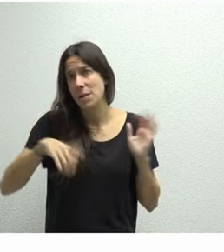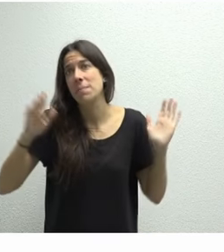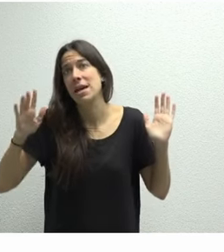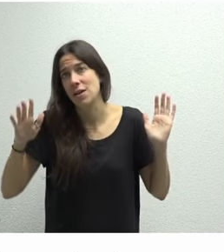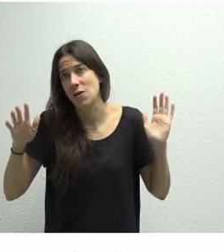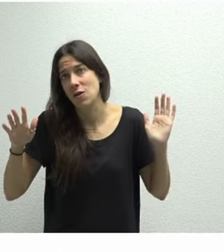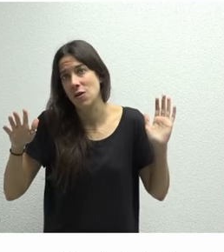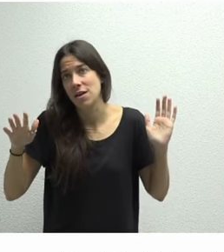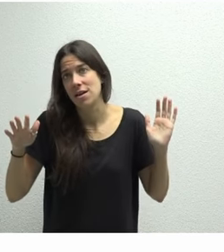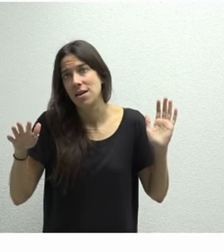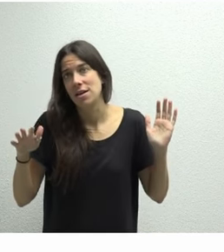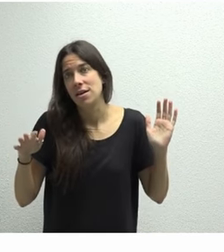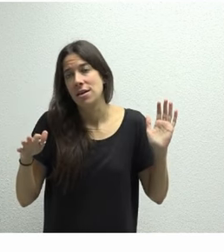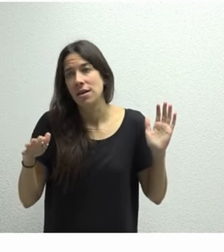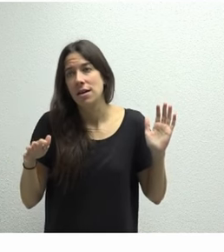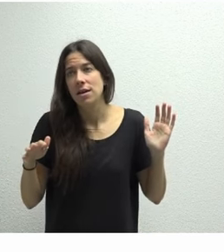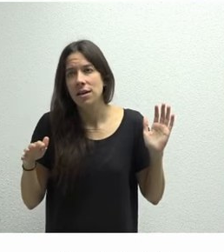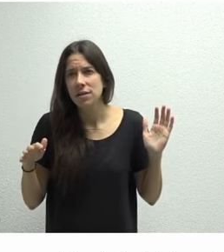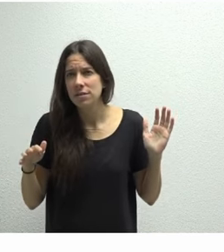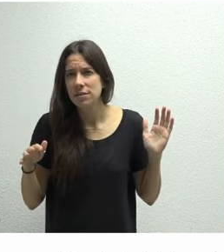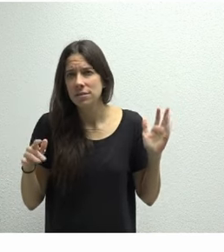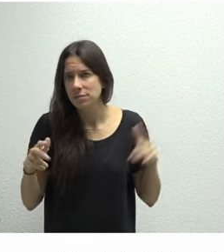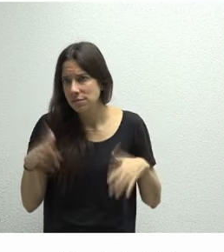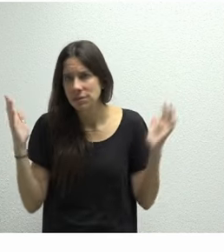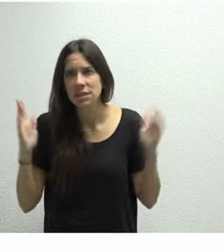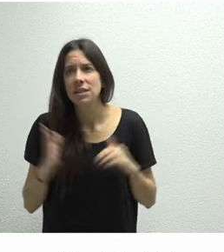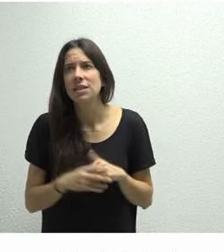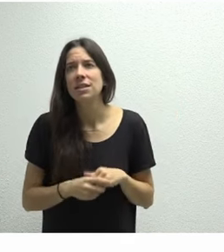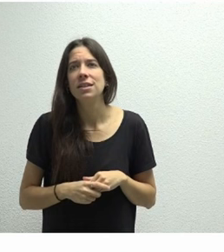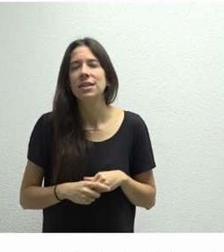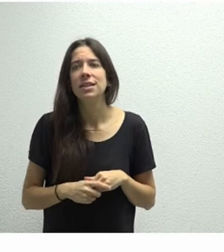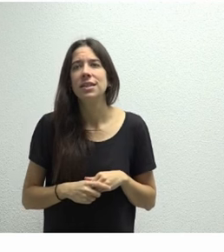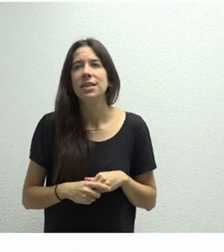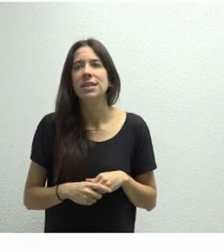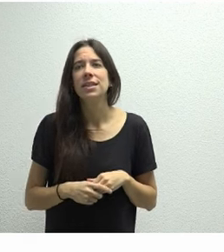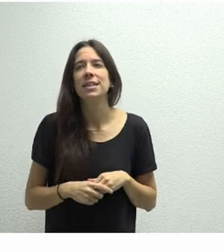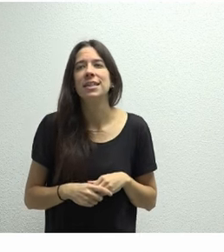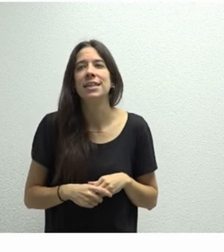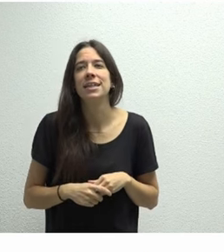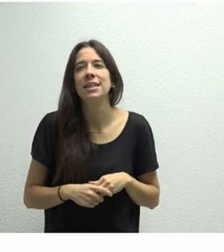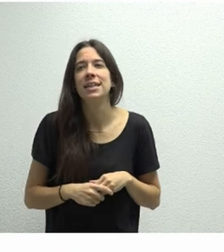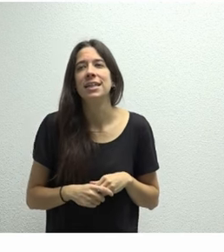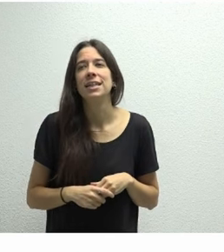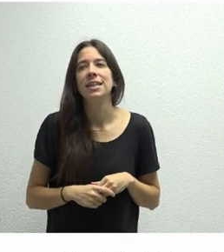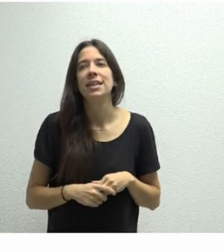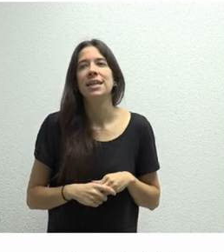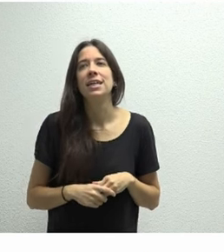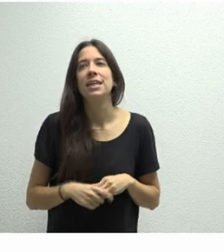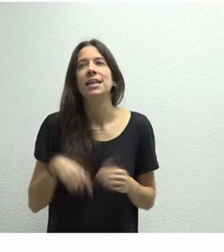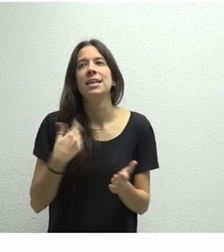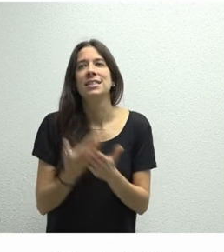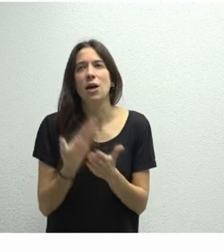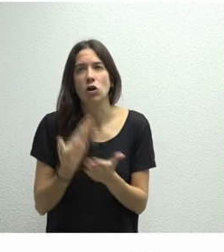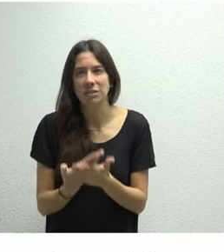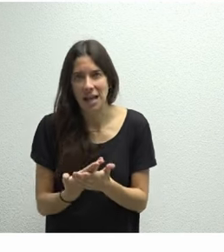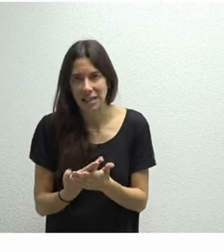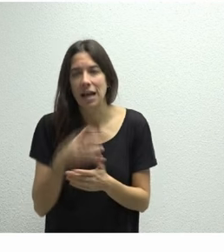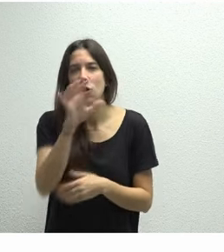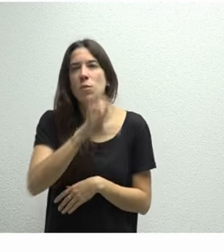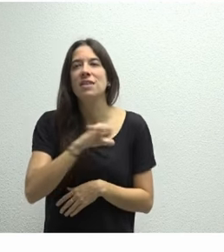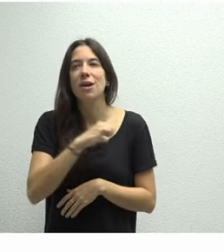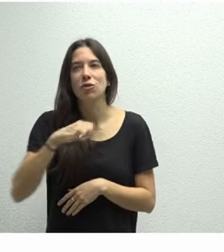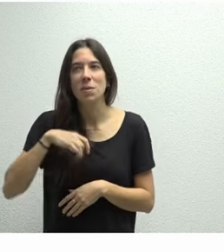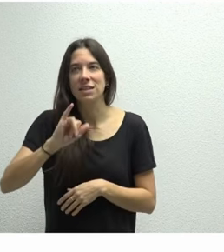se hacen las cosas de esa manera no bien se constata que las comunidades estrategias y plan vigentes o en